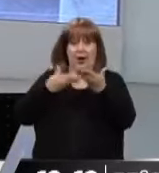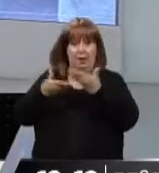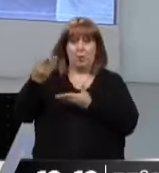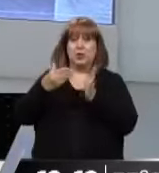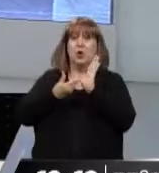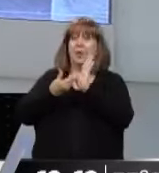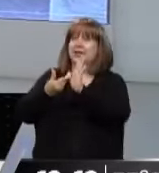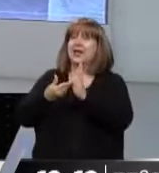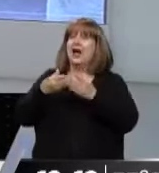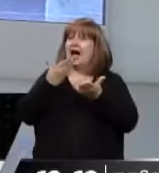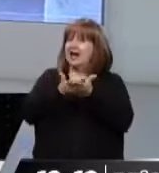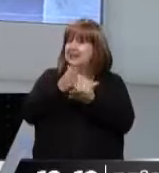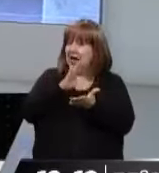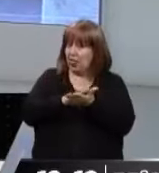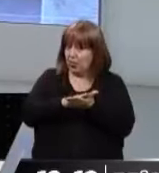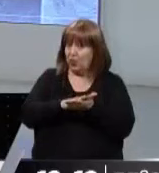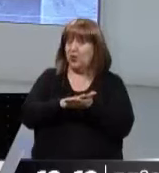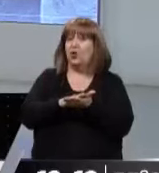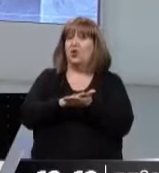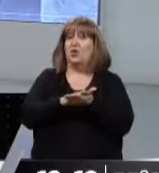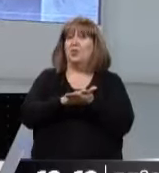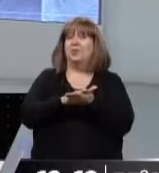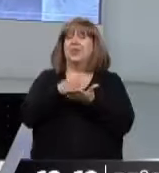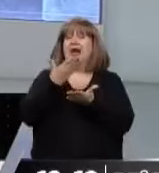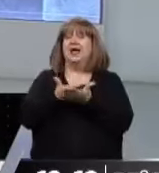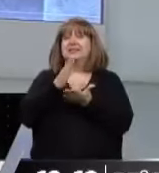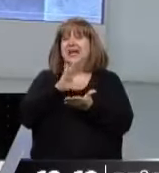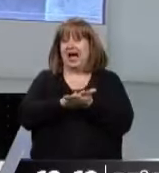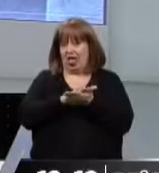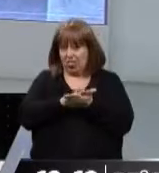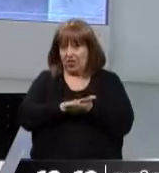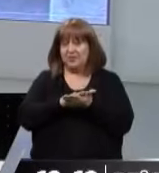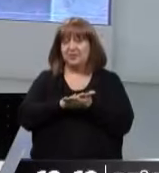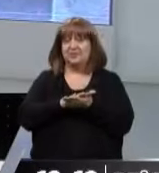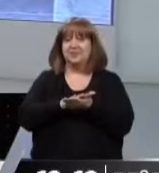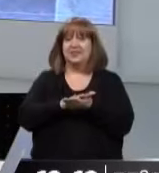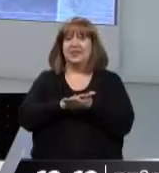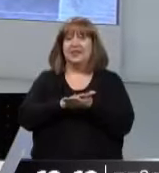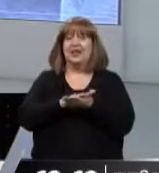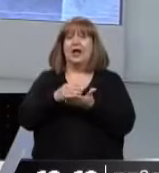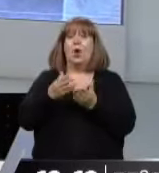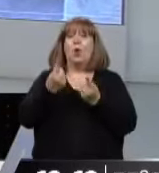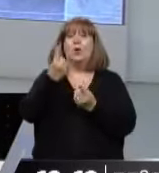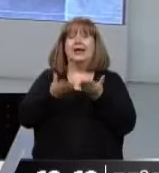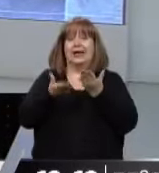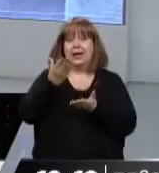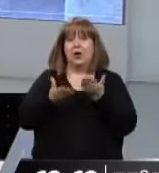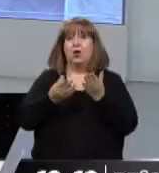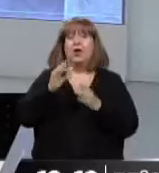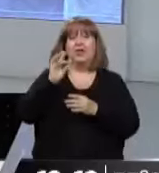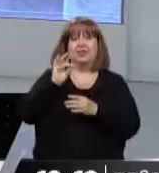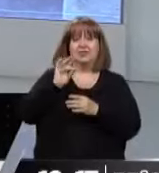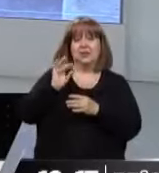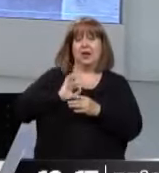compartimos. El asado, ¿sí? Asado, palabra sensible, importante para los argentinos, para todos nosotros, el asado. El kilo, en diciembre